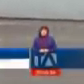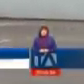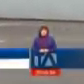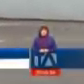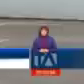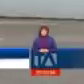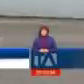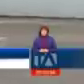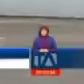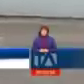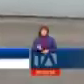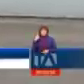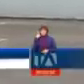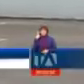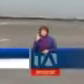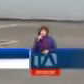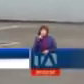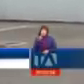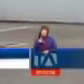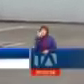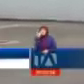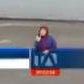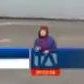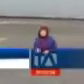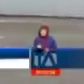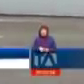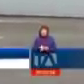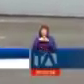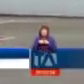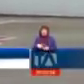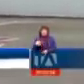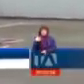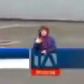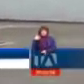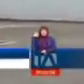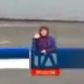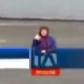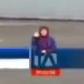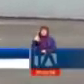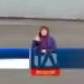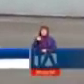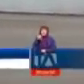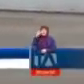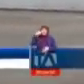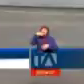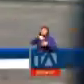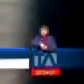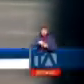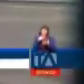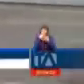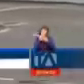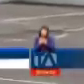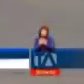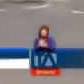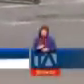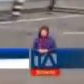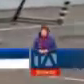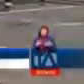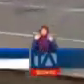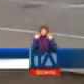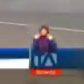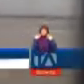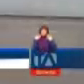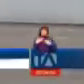Es el momento en el que un reo realiza varias detonaciones con un arma de fuego en el pabellón de máxima seguridad de la cárcel regional del